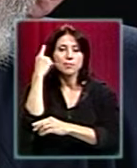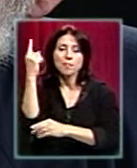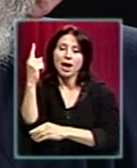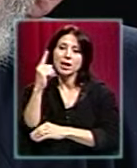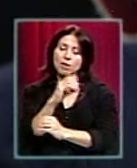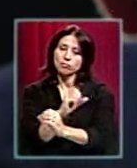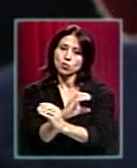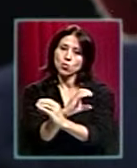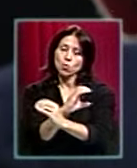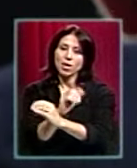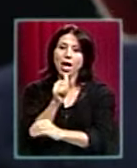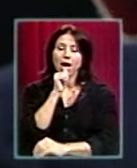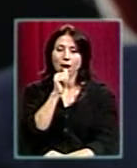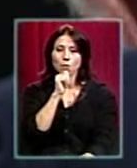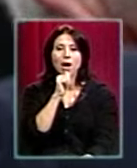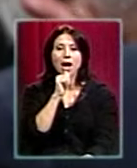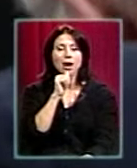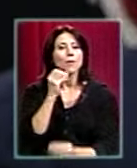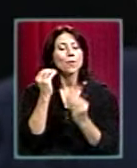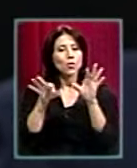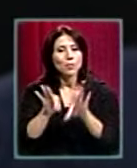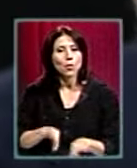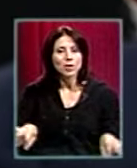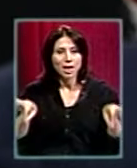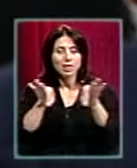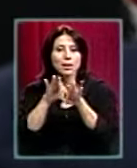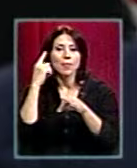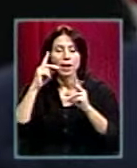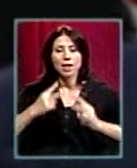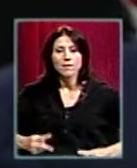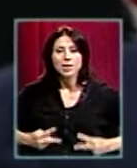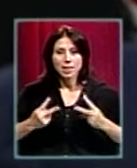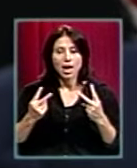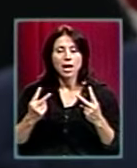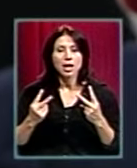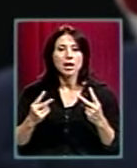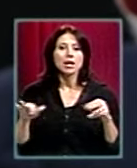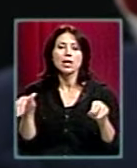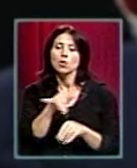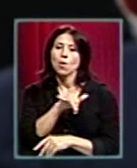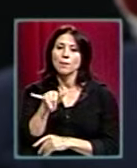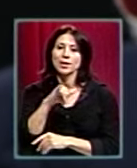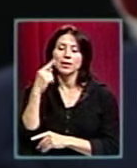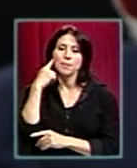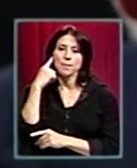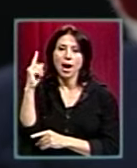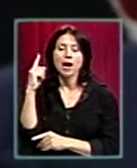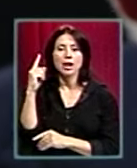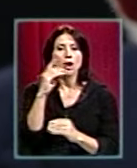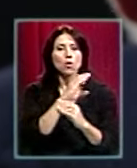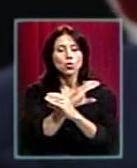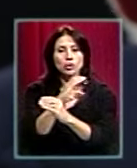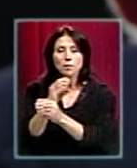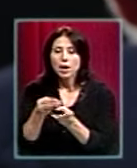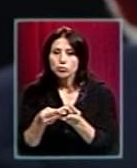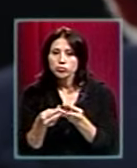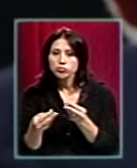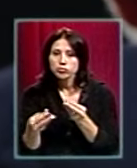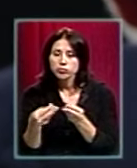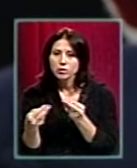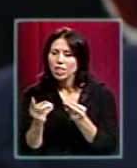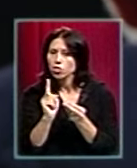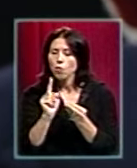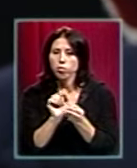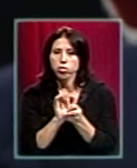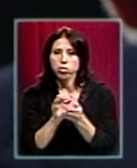el recurso hídrico, el agua, muy importante para la vida, igualmente para conservar los suelos, evitar la erosión